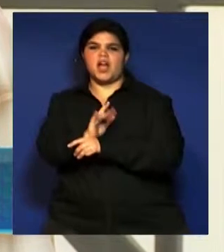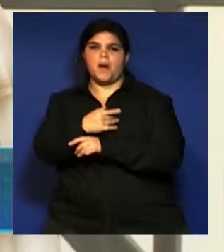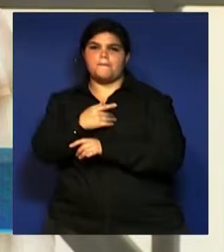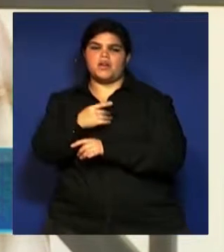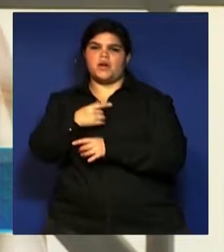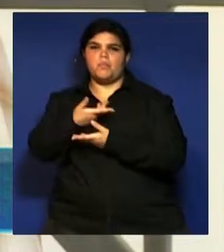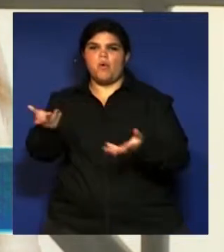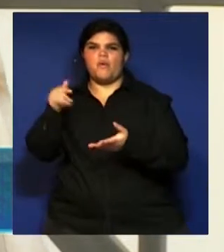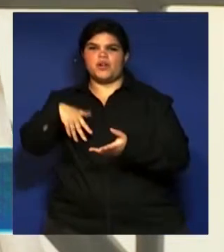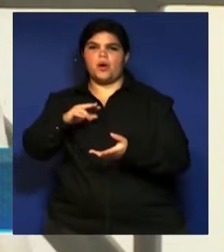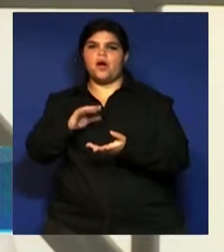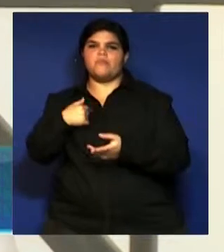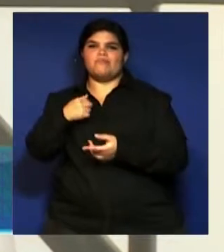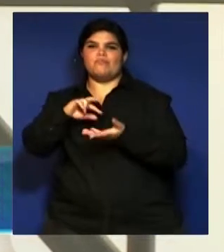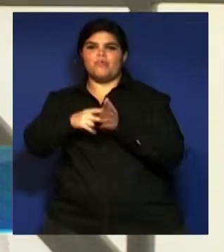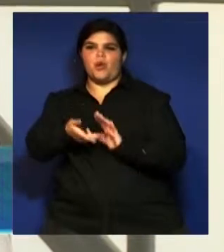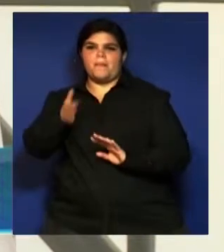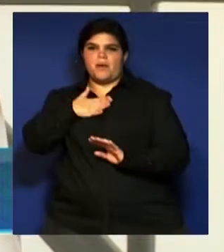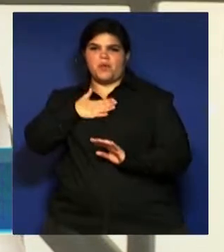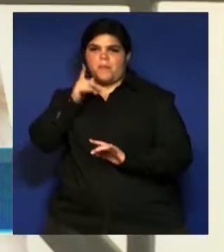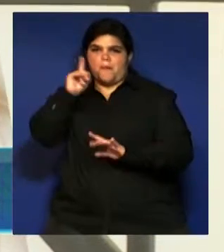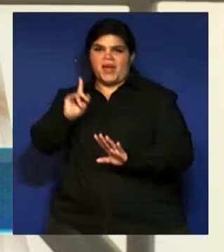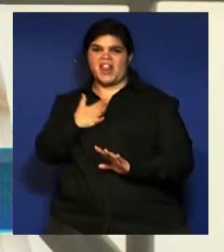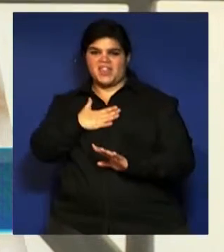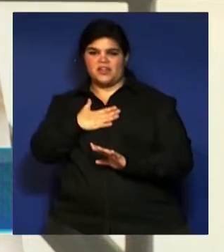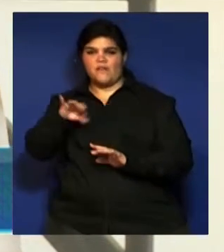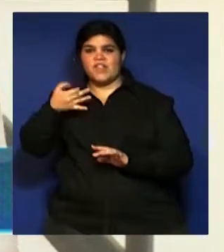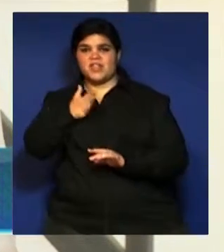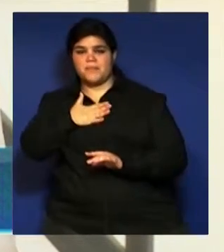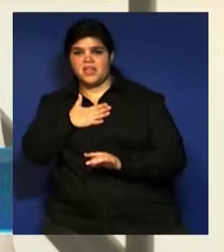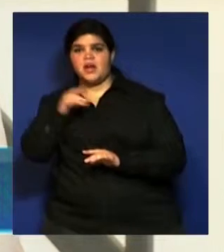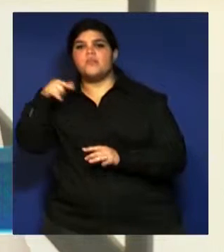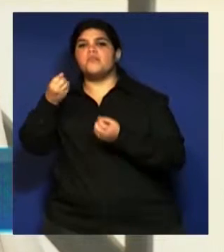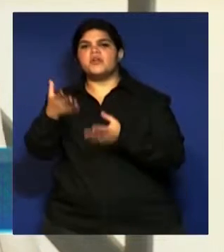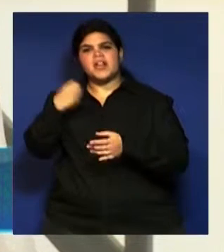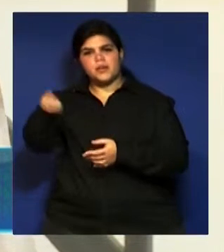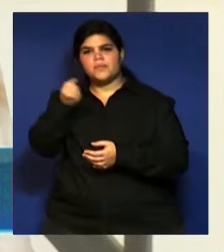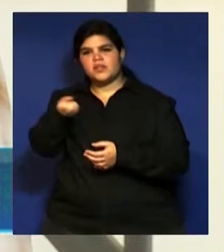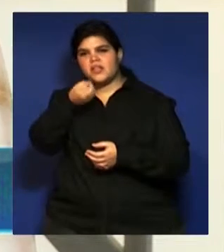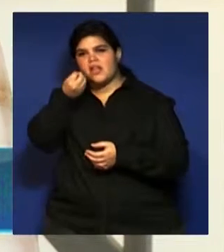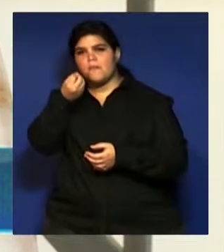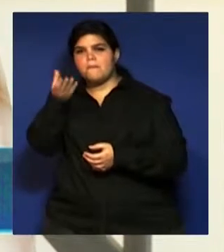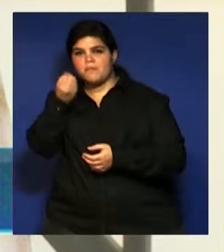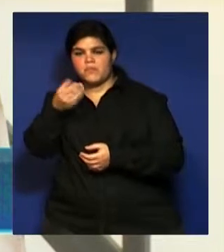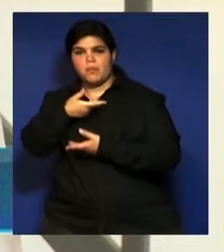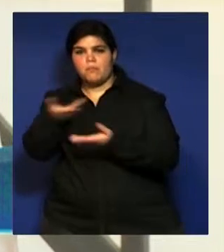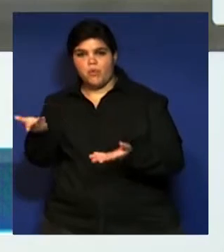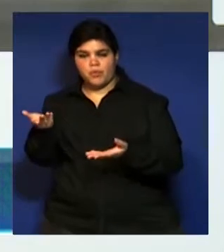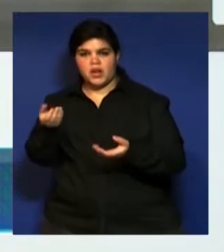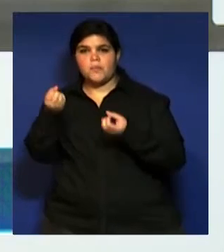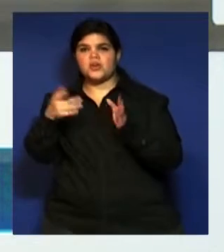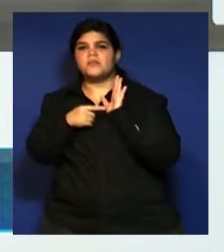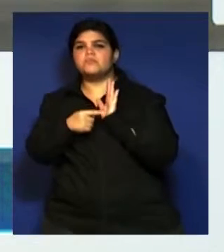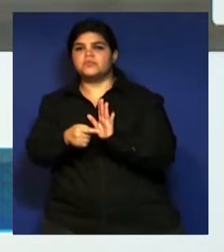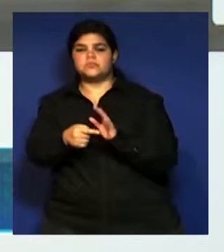personal. ¿Qué es lo que contienen estas declaraciones juradas y por qué es importante que sean públicas o si no es importante que sean públicas? Por empezar, porque